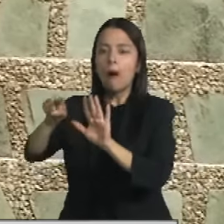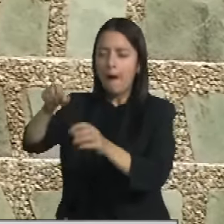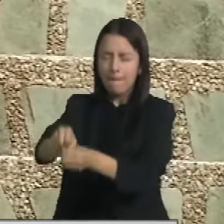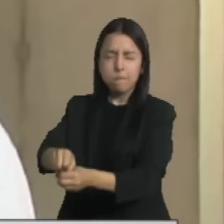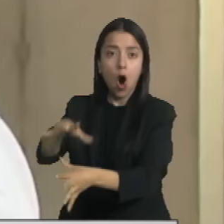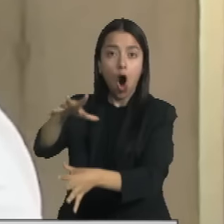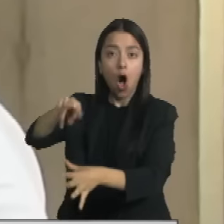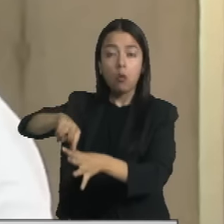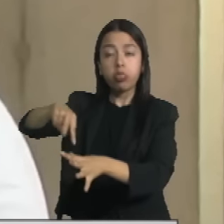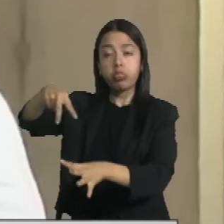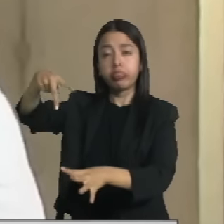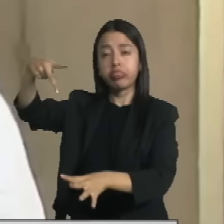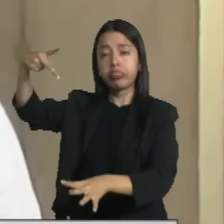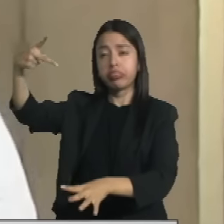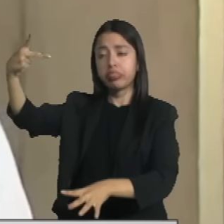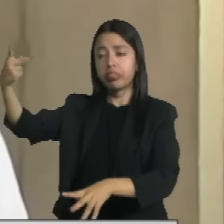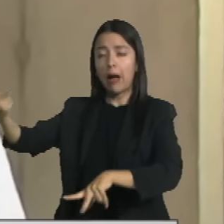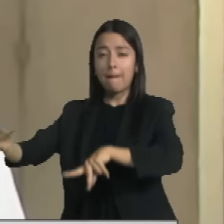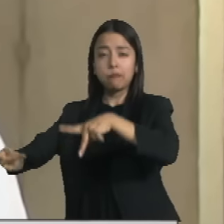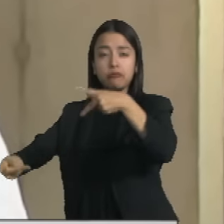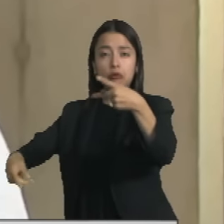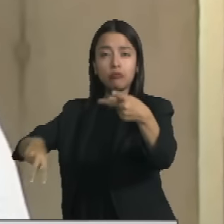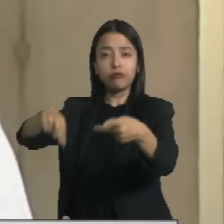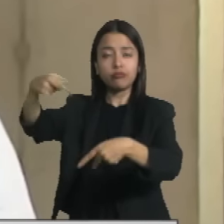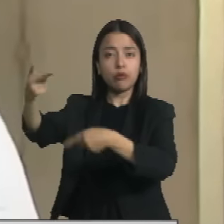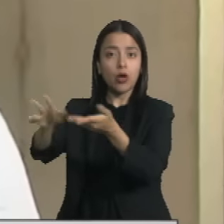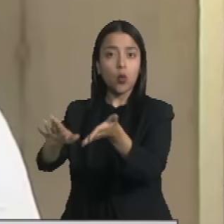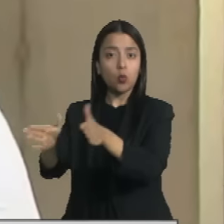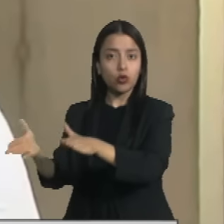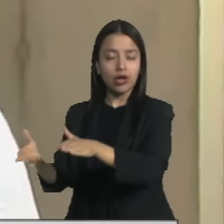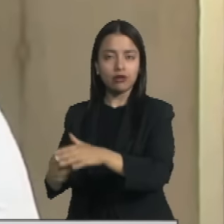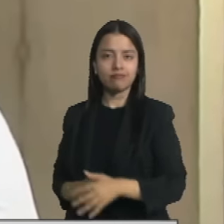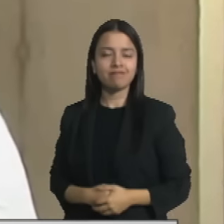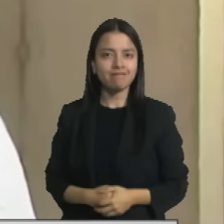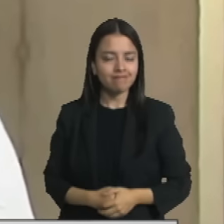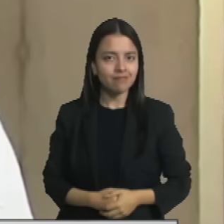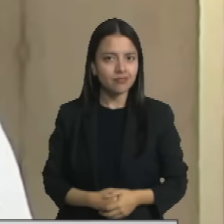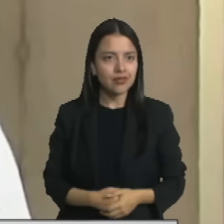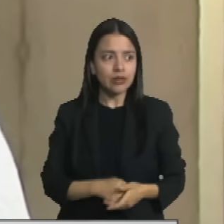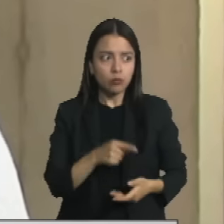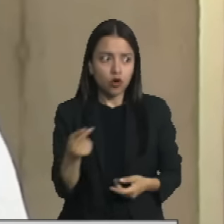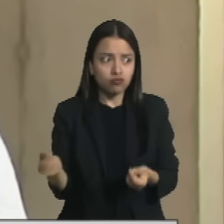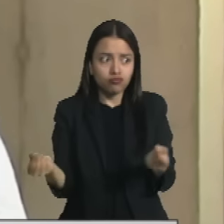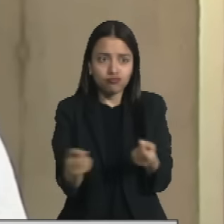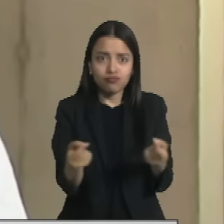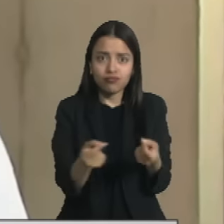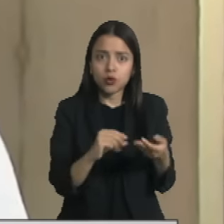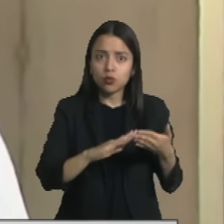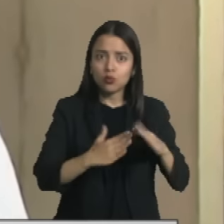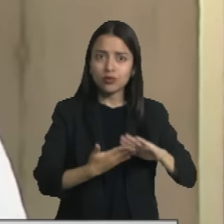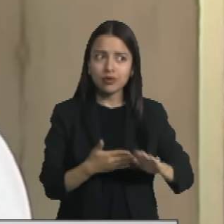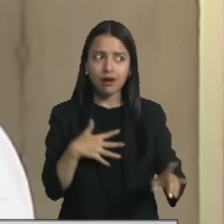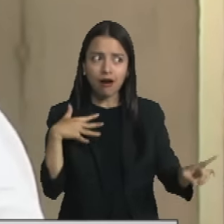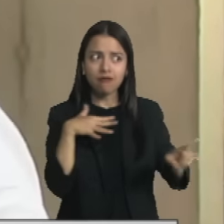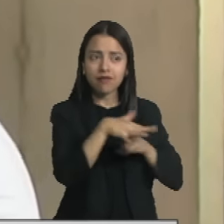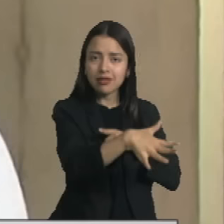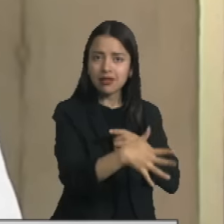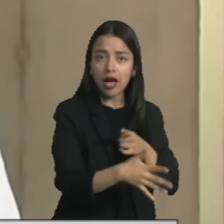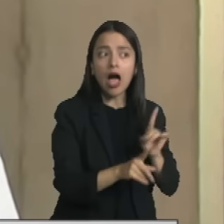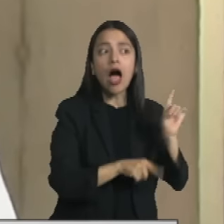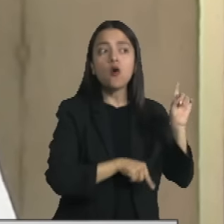las entidades públicas. Pero lo que está claro es que las mismas comunidades, de